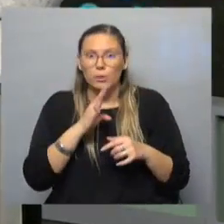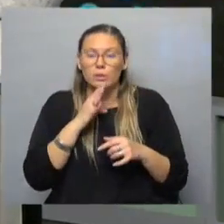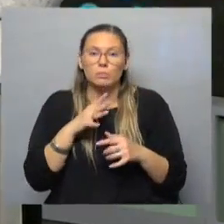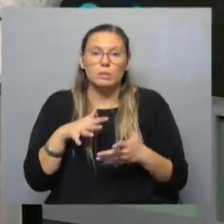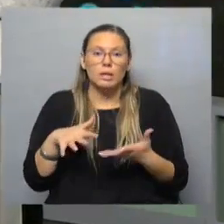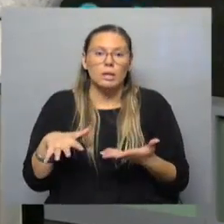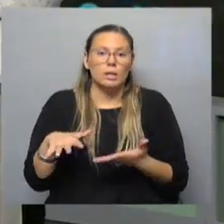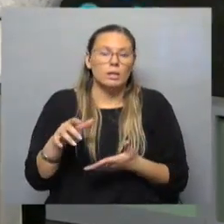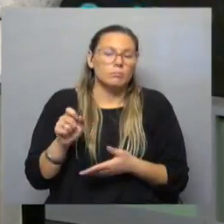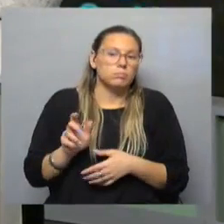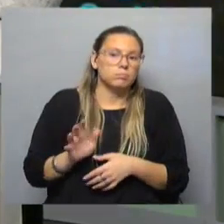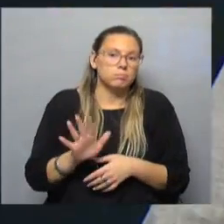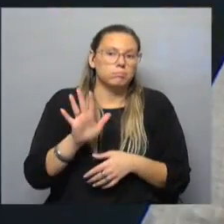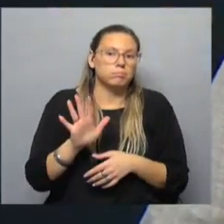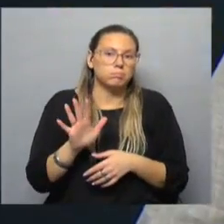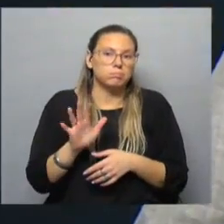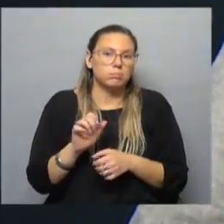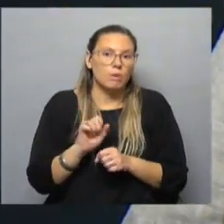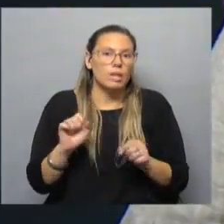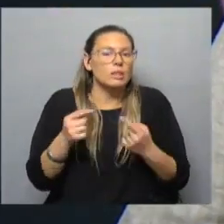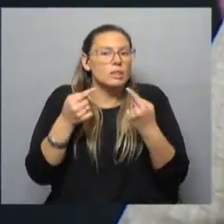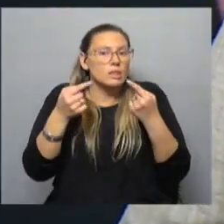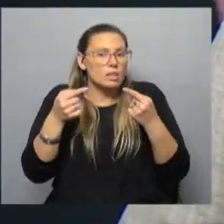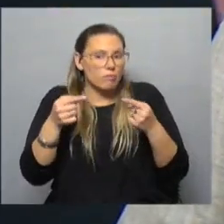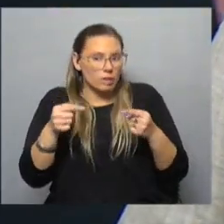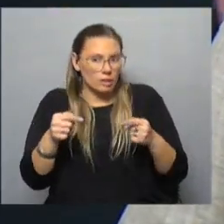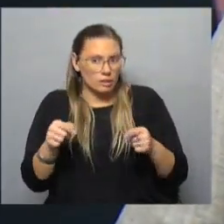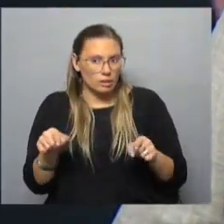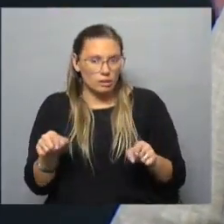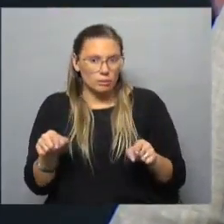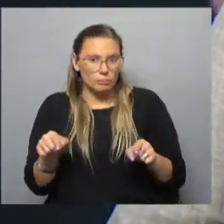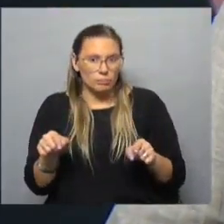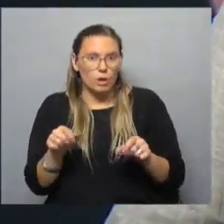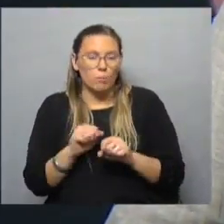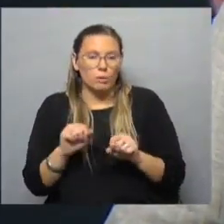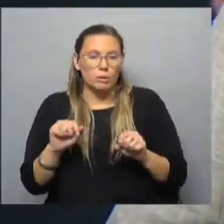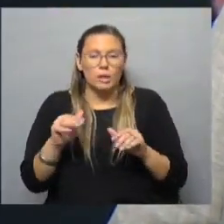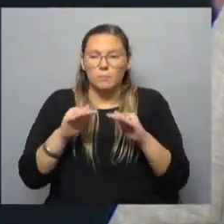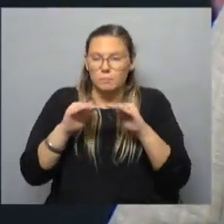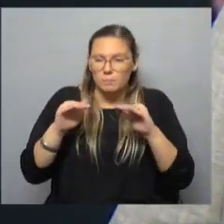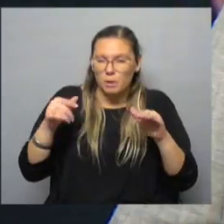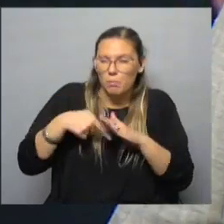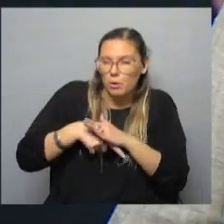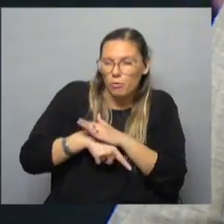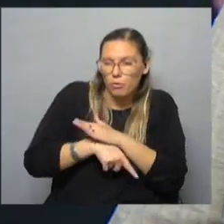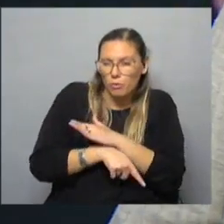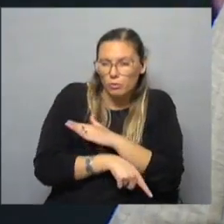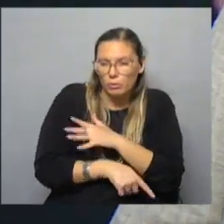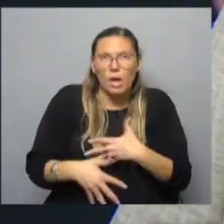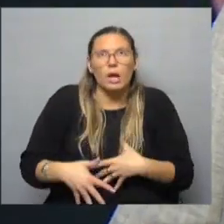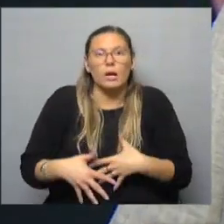condición, digamos, que puede ser muy diferente porque puede ser moderada, puede ser profunda, puede ser